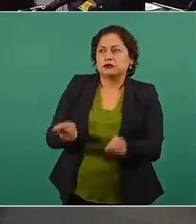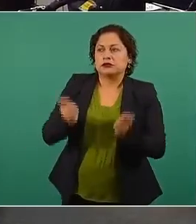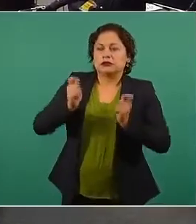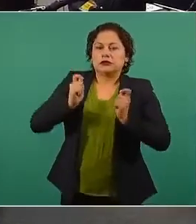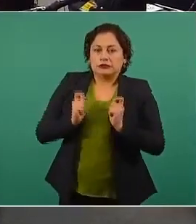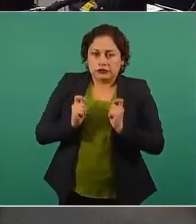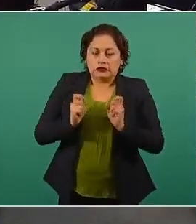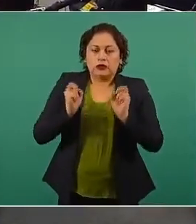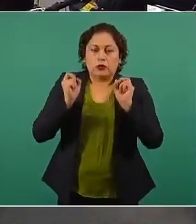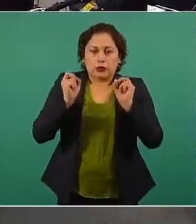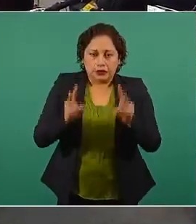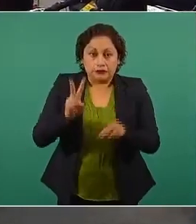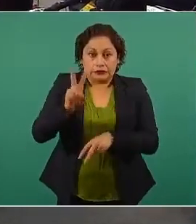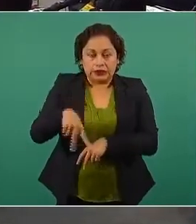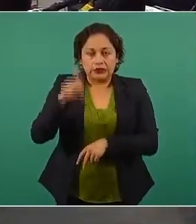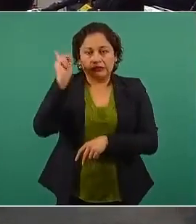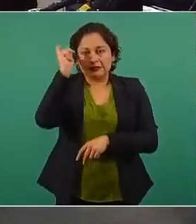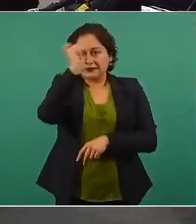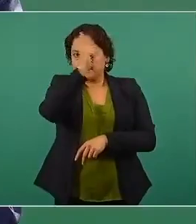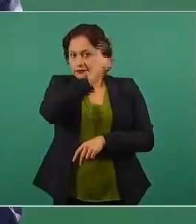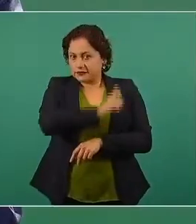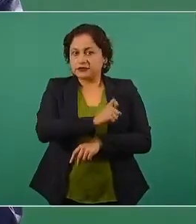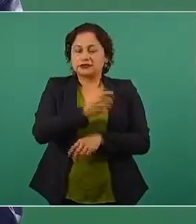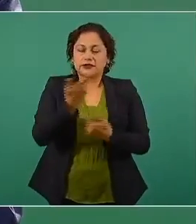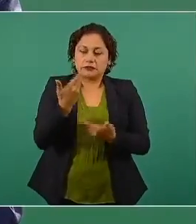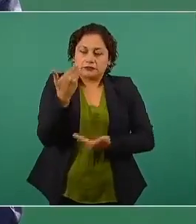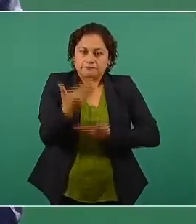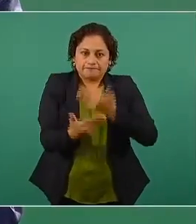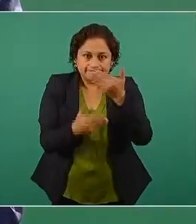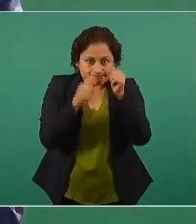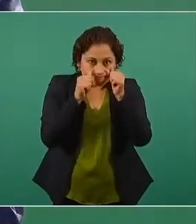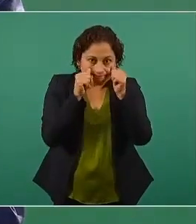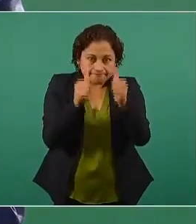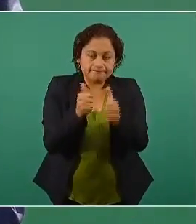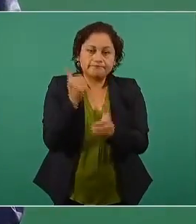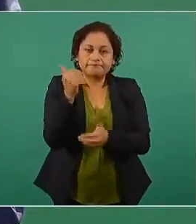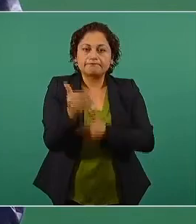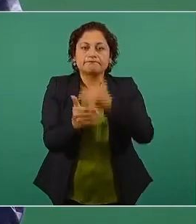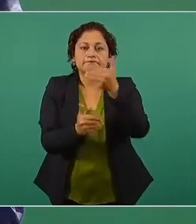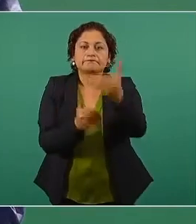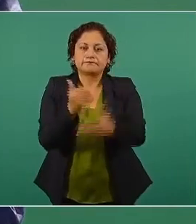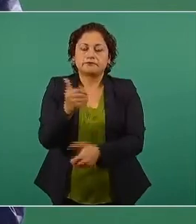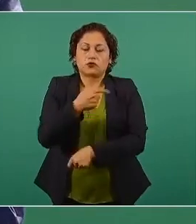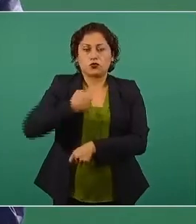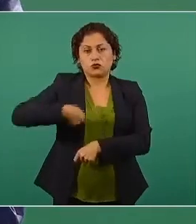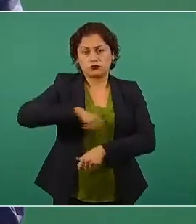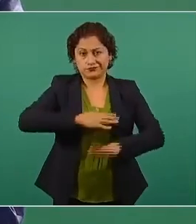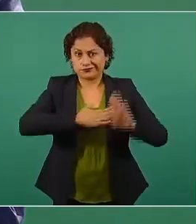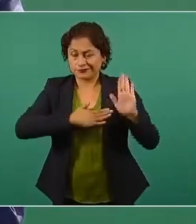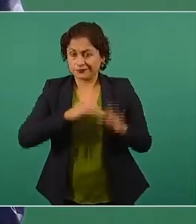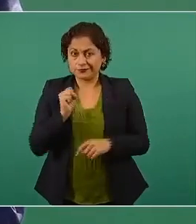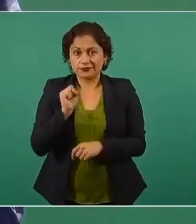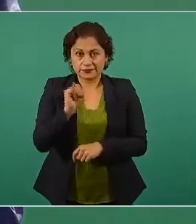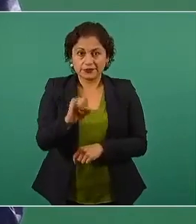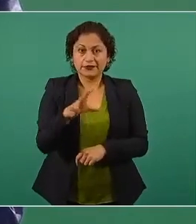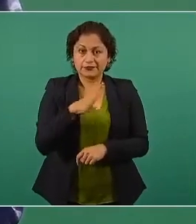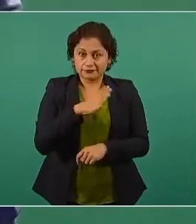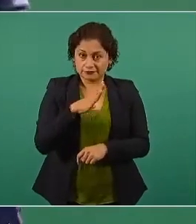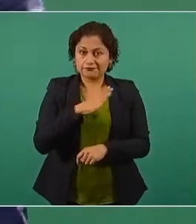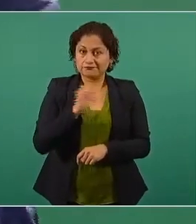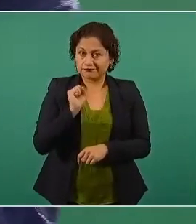se está atendiendo y se va avanzando, y es un compromiso que tenemos.